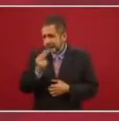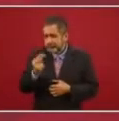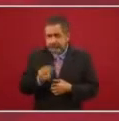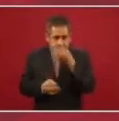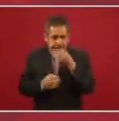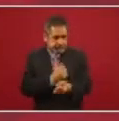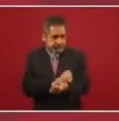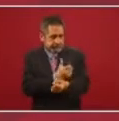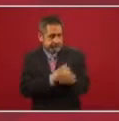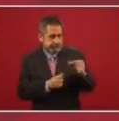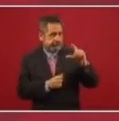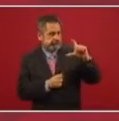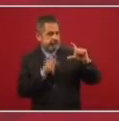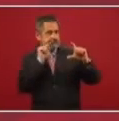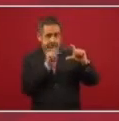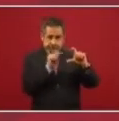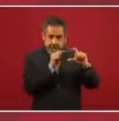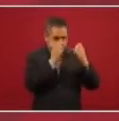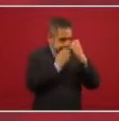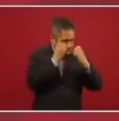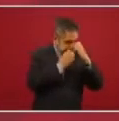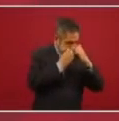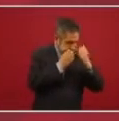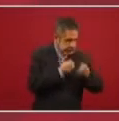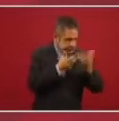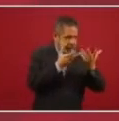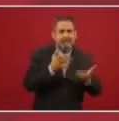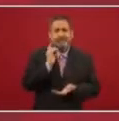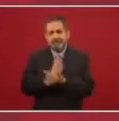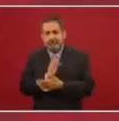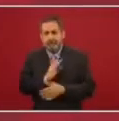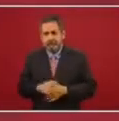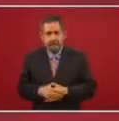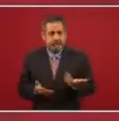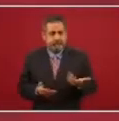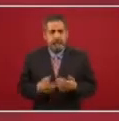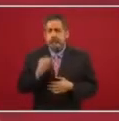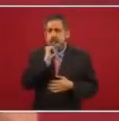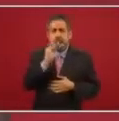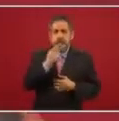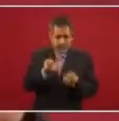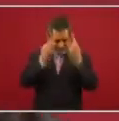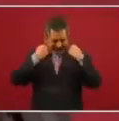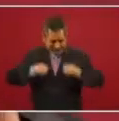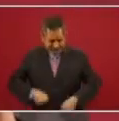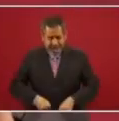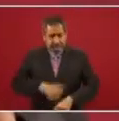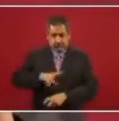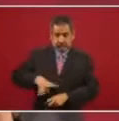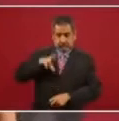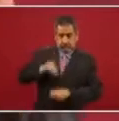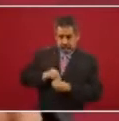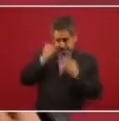obviamente la persona habría que quitarle toda su sangre pero además es inútil porque basta tomar una muestra